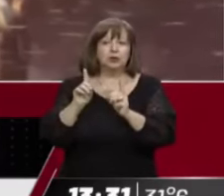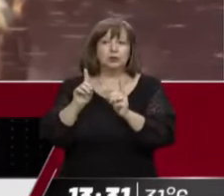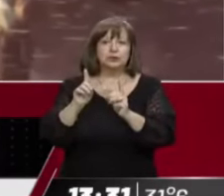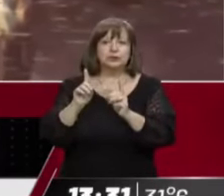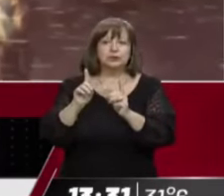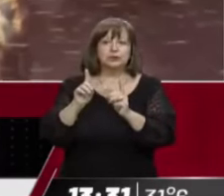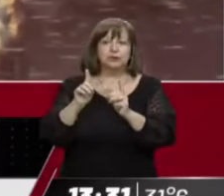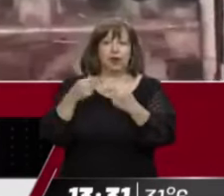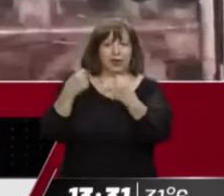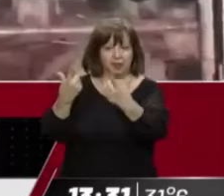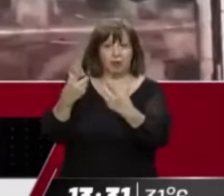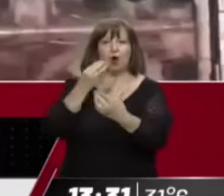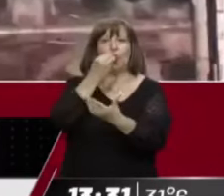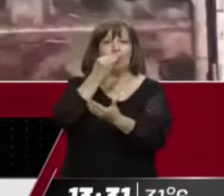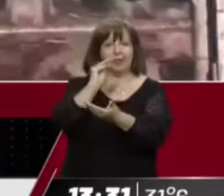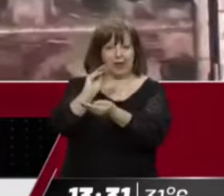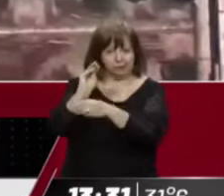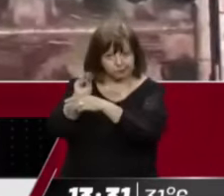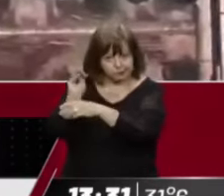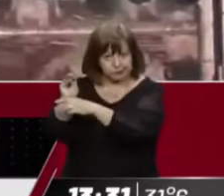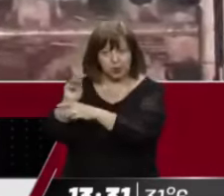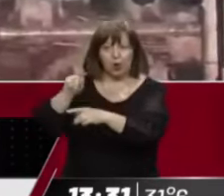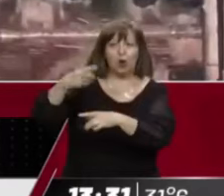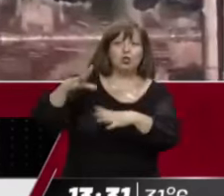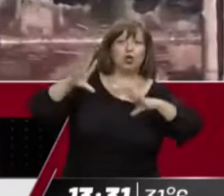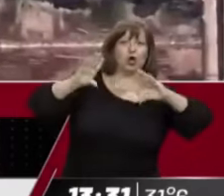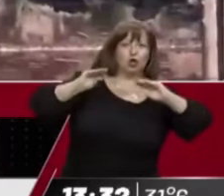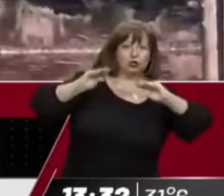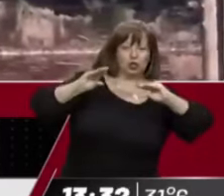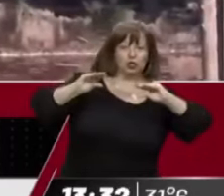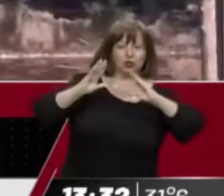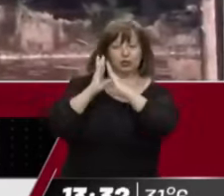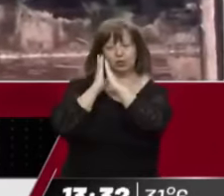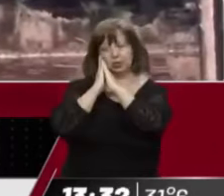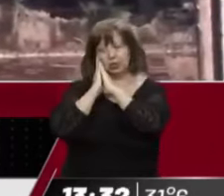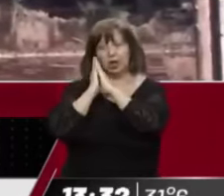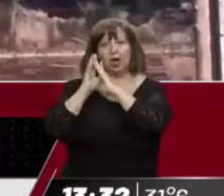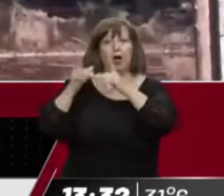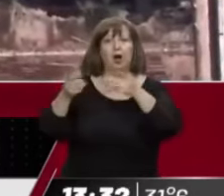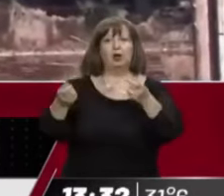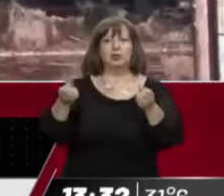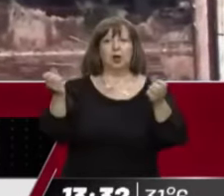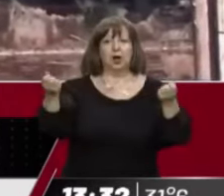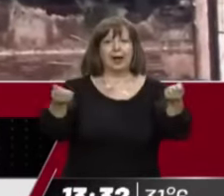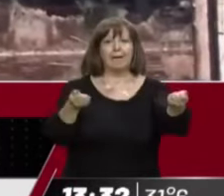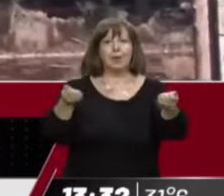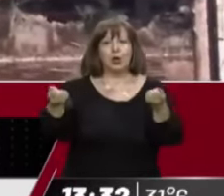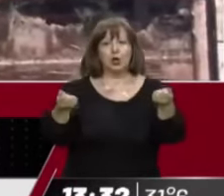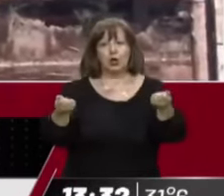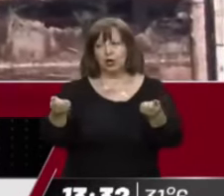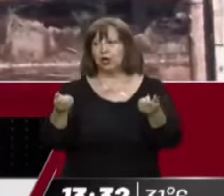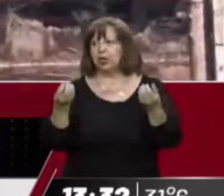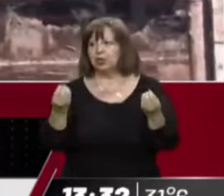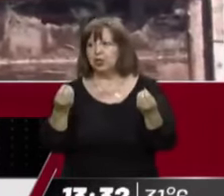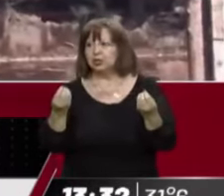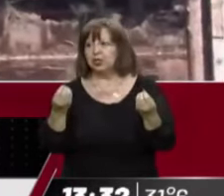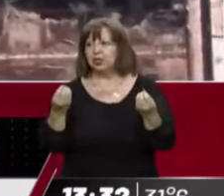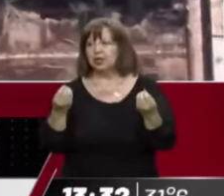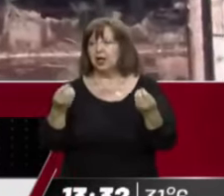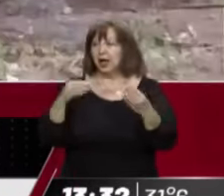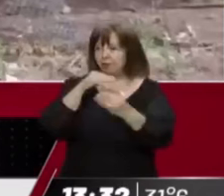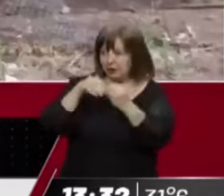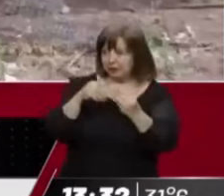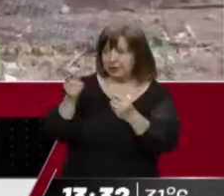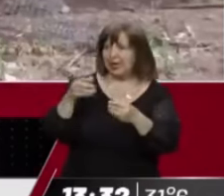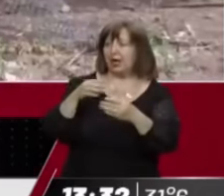eh comestibles en otros con colchones en otros con movilidad camiones para trasladarlos a lugares de familiares